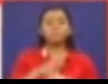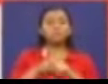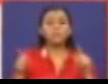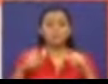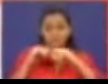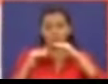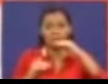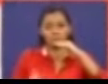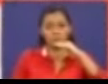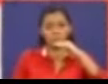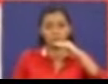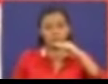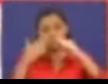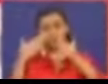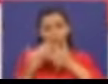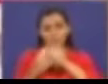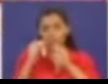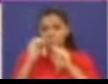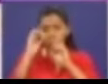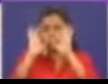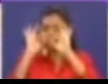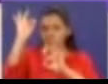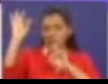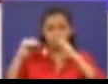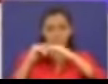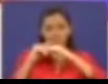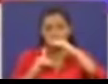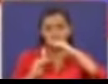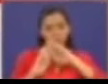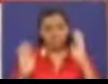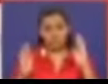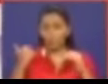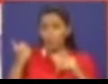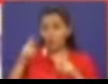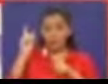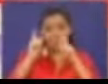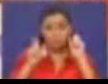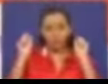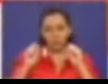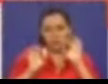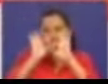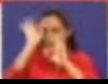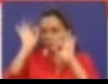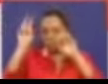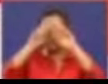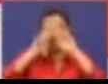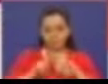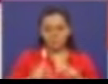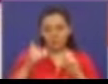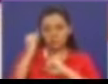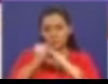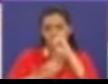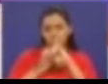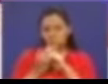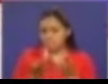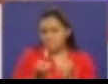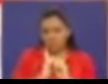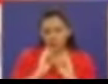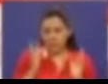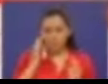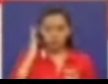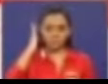menor que el promedio de América Latina. Cualquiera puede revisar estas cifras, son cifras internacionales. Sigamos.